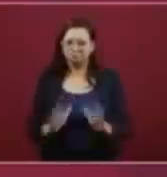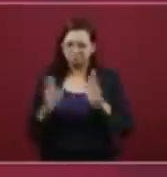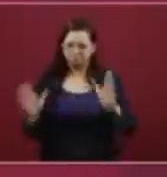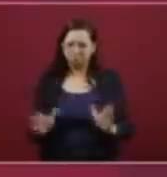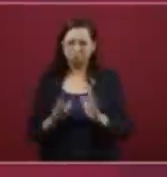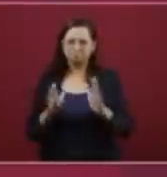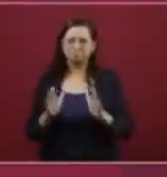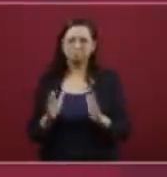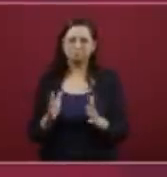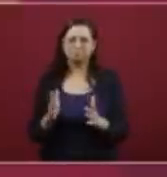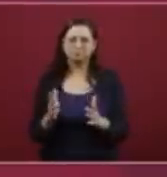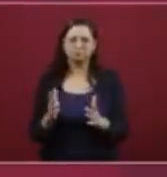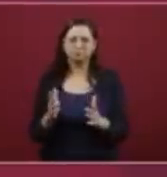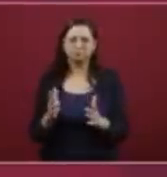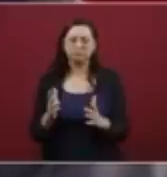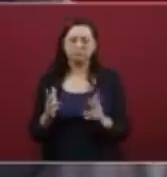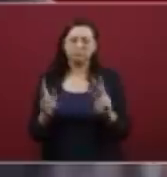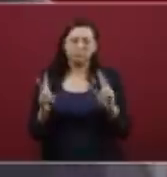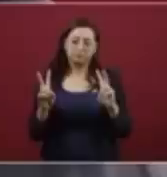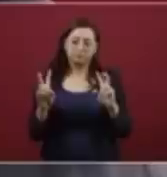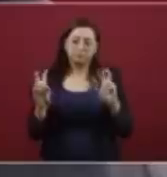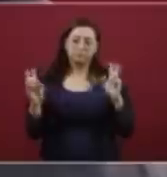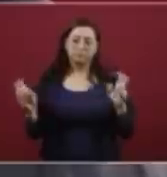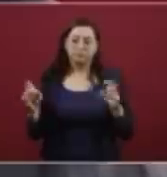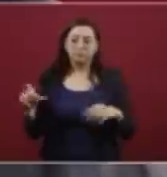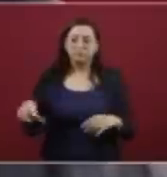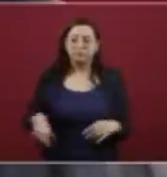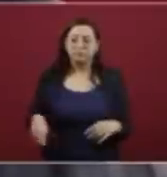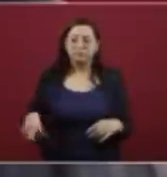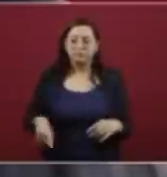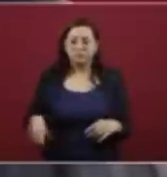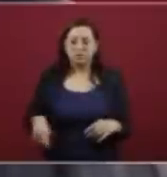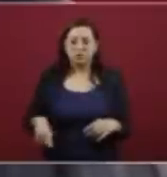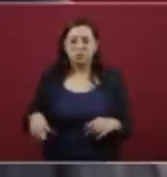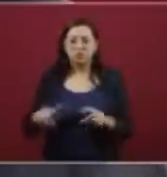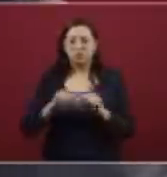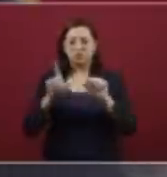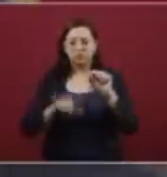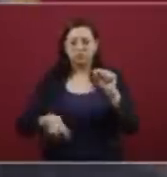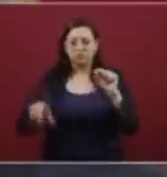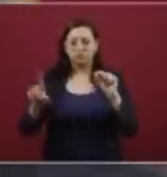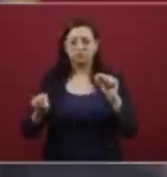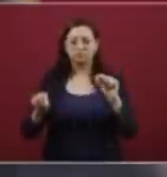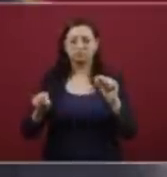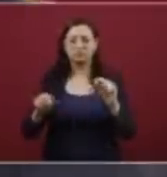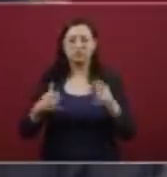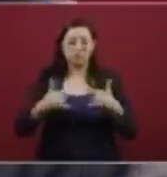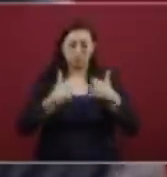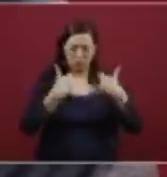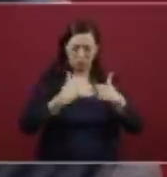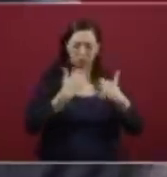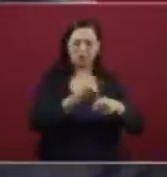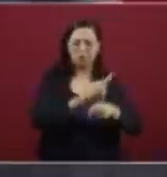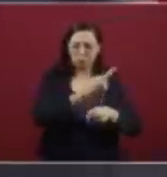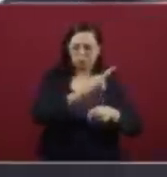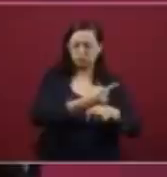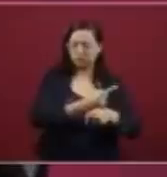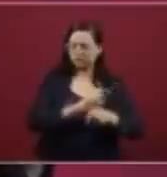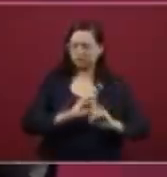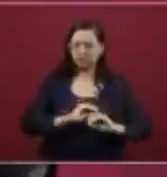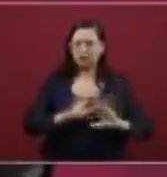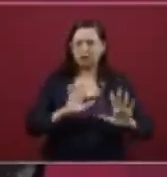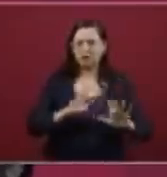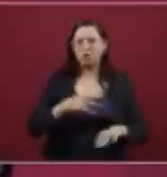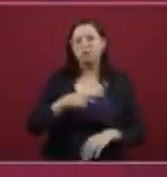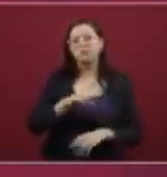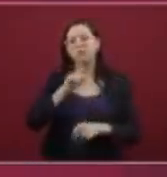Y en el caso del gobierno nuestro, se le da oportunidad a los jóvenes, pero nos